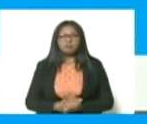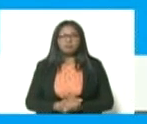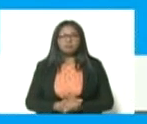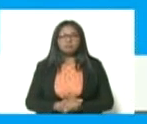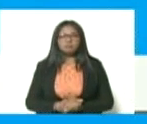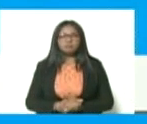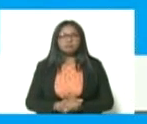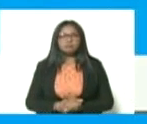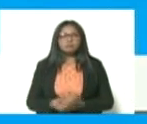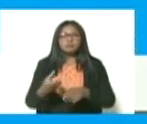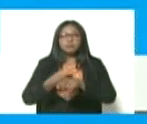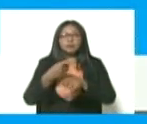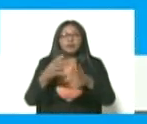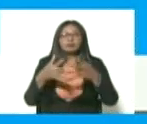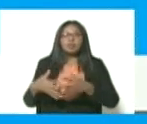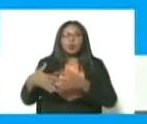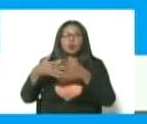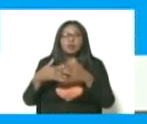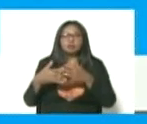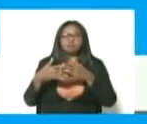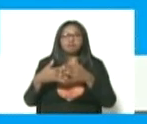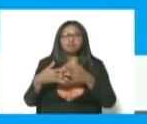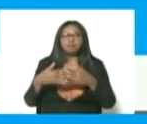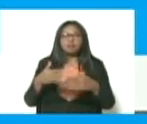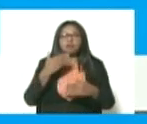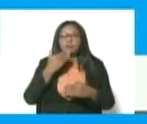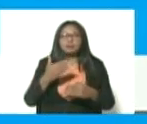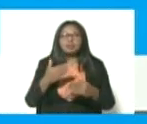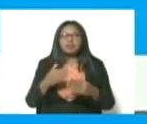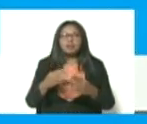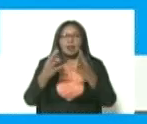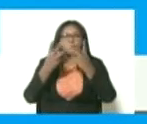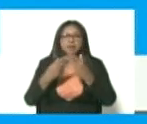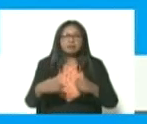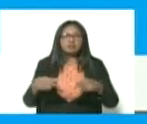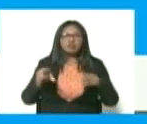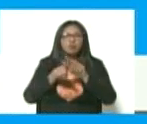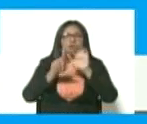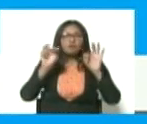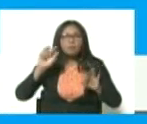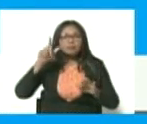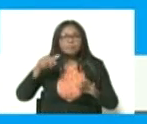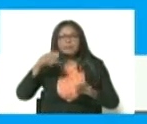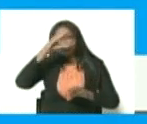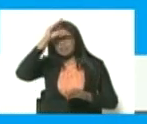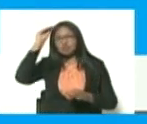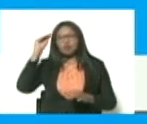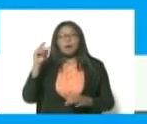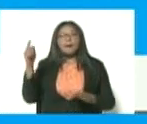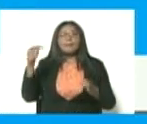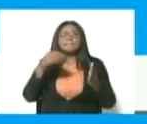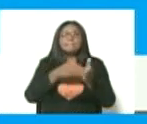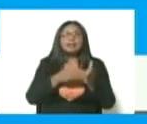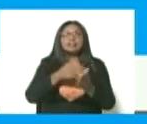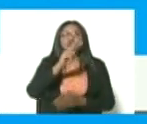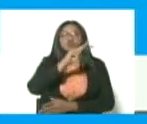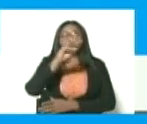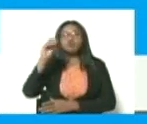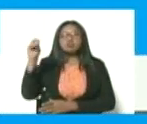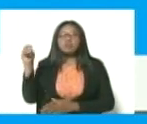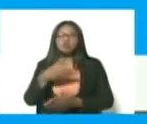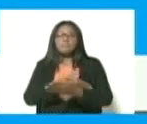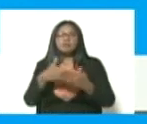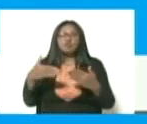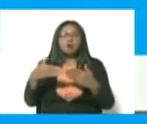El gobierno de Estados Unidos declara que la administración Trump le dio 1.200 millones de dólares